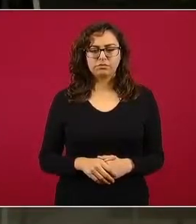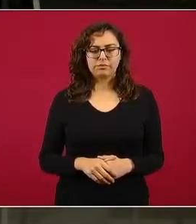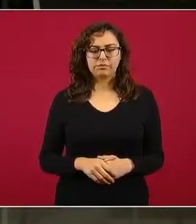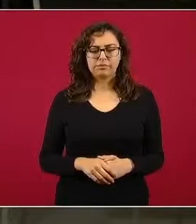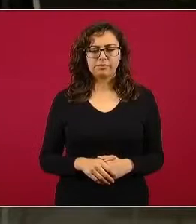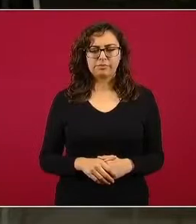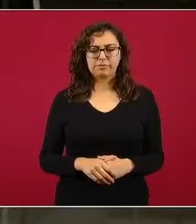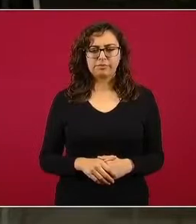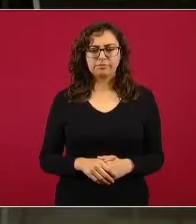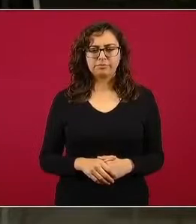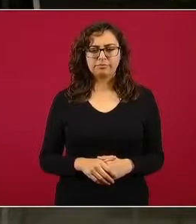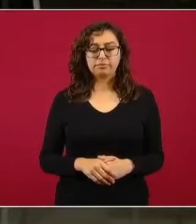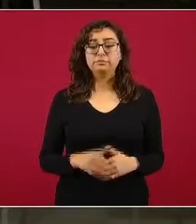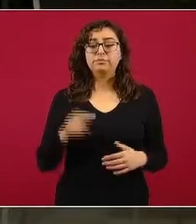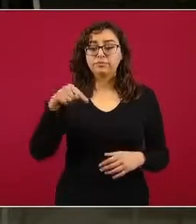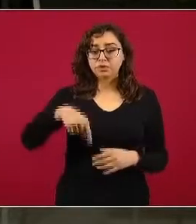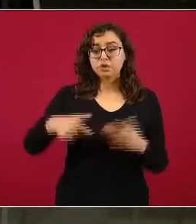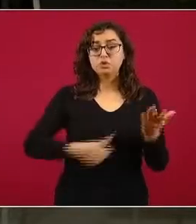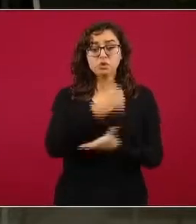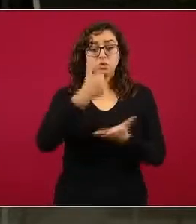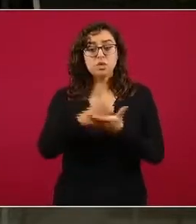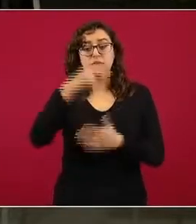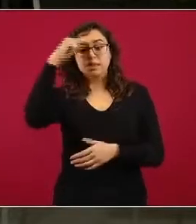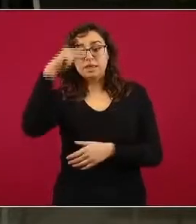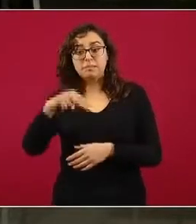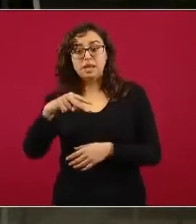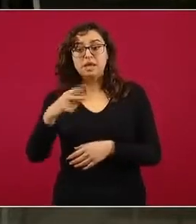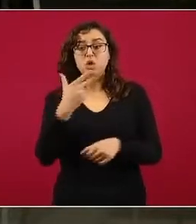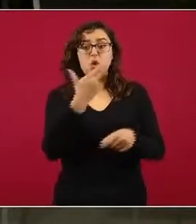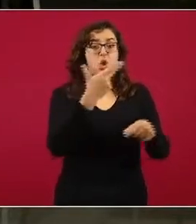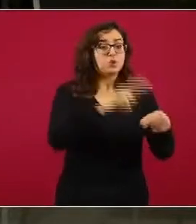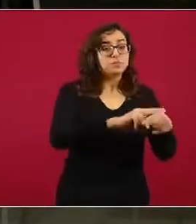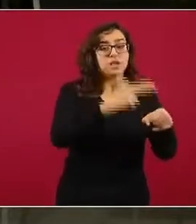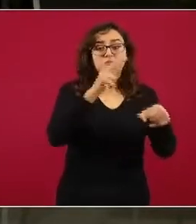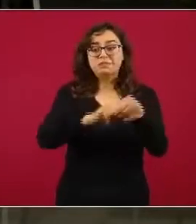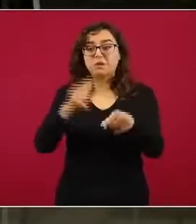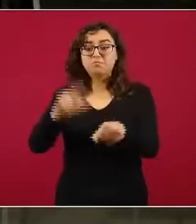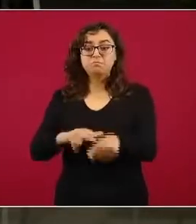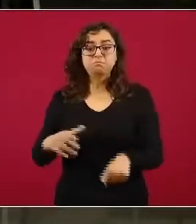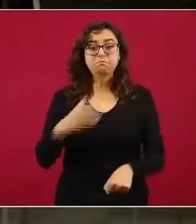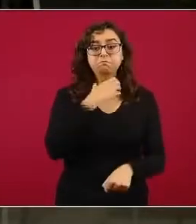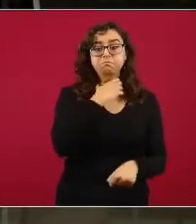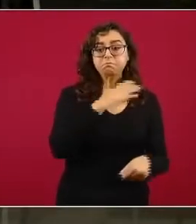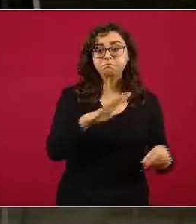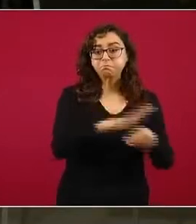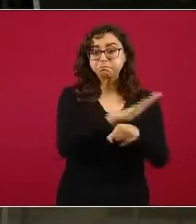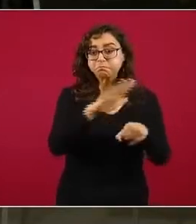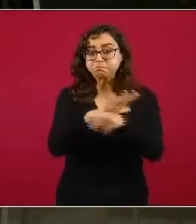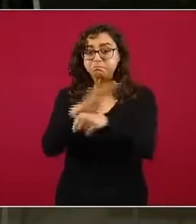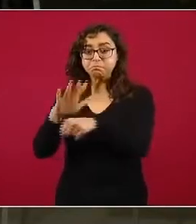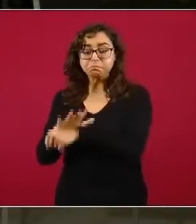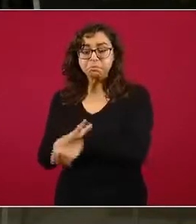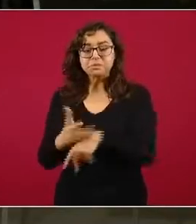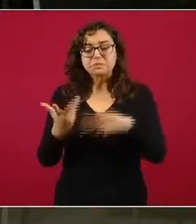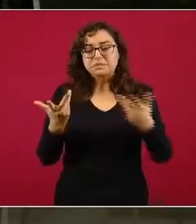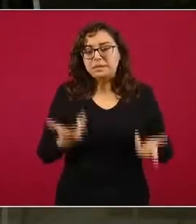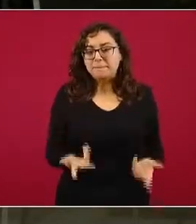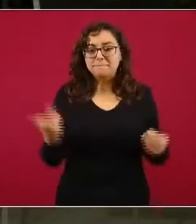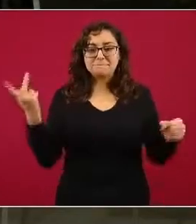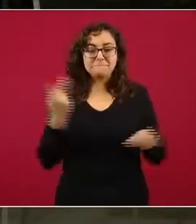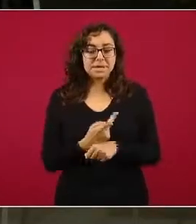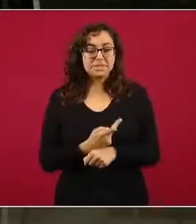todos, están al 100% saturados. Las personas que están llegando, incluso antes de los 5 días que ayer estaban